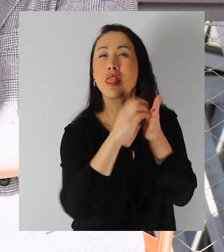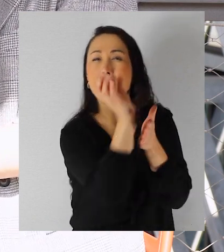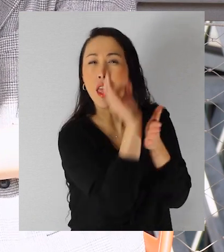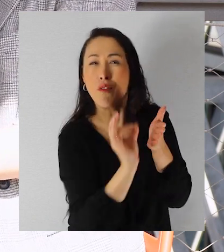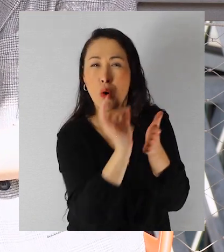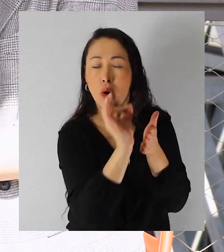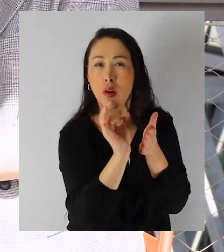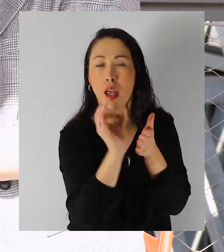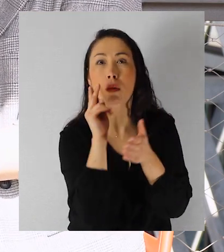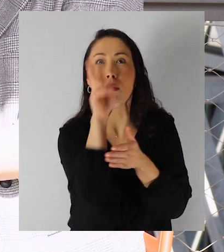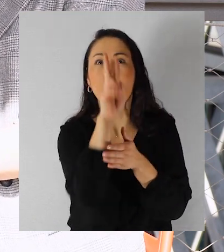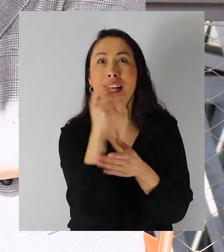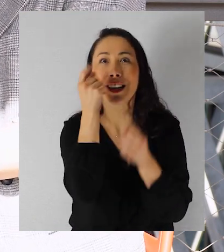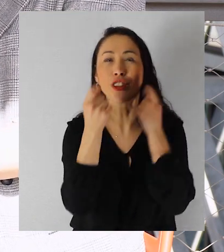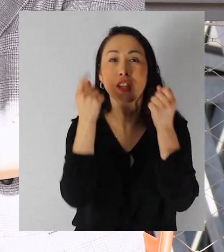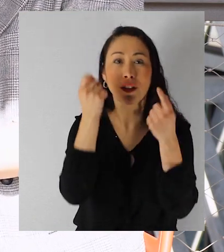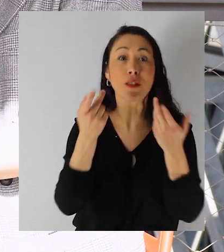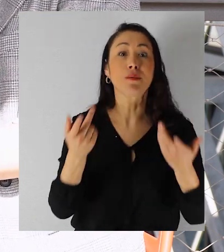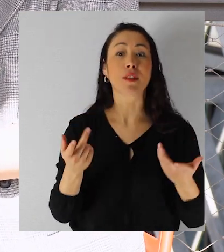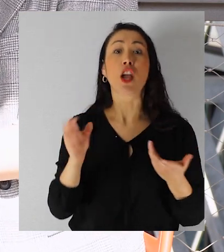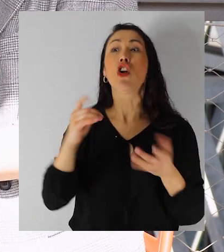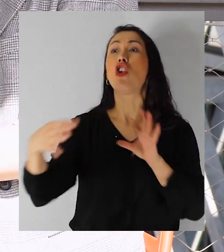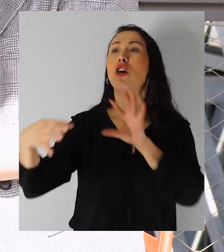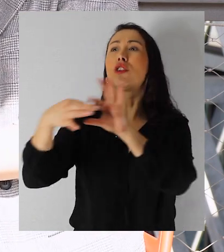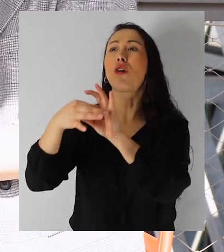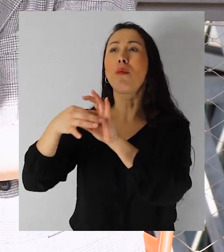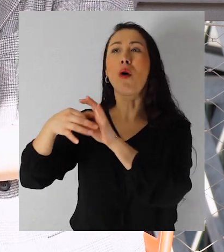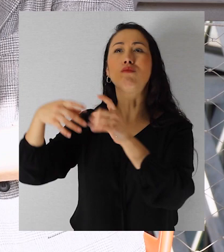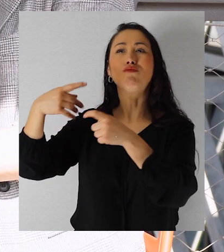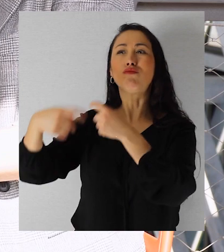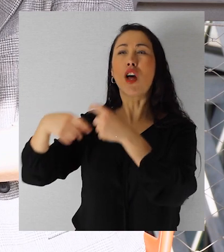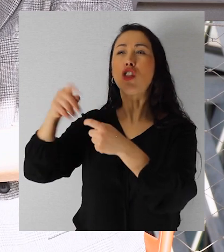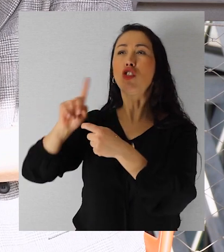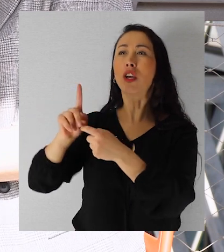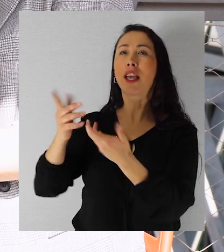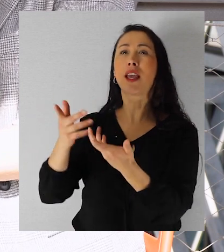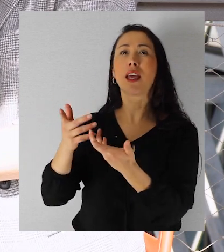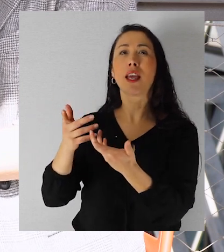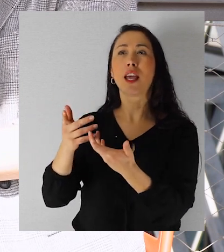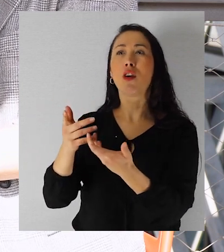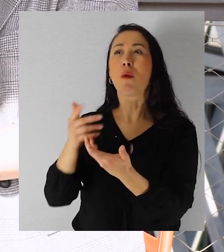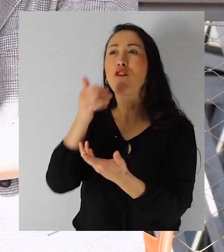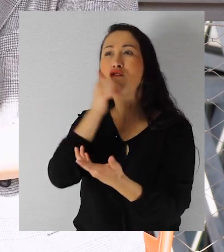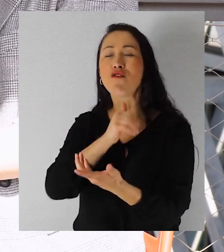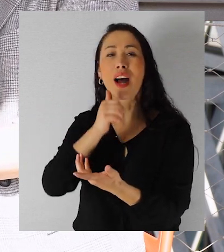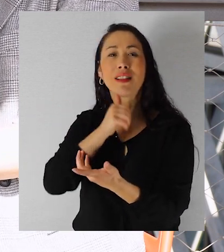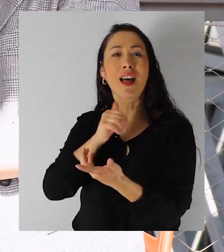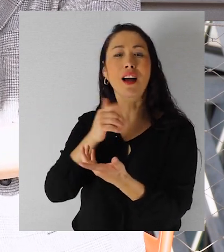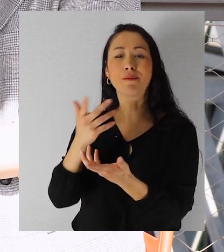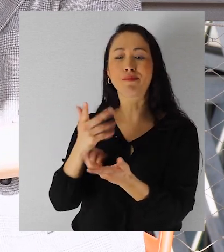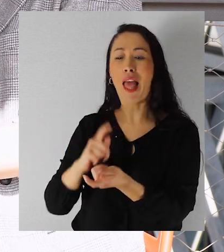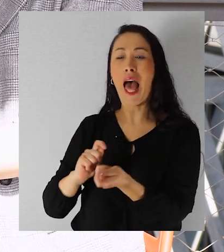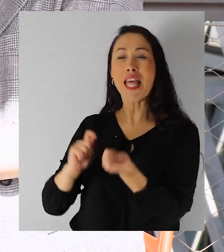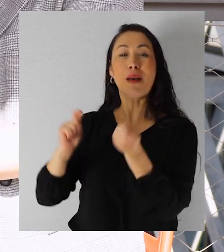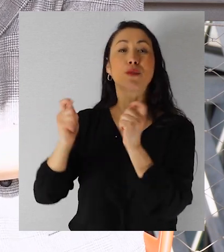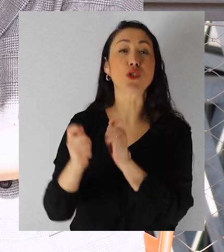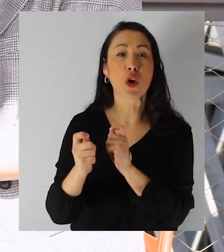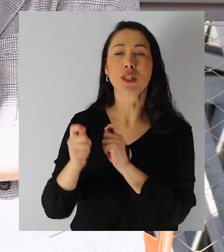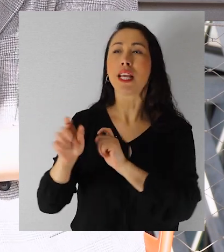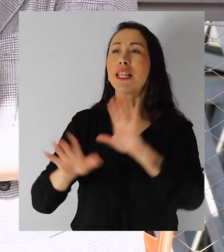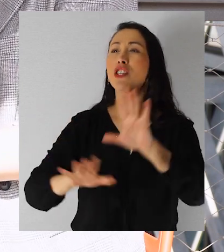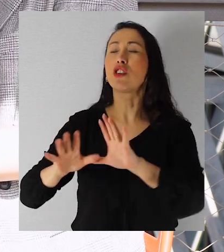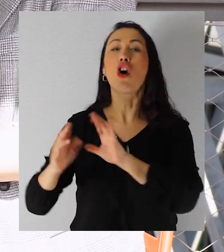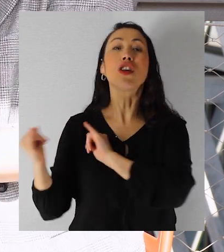otro lado, las barreras asociadas al entorno inmaterial tienen que ver con la falta de adaptación de ciertas acciones o de